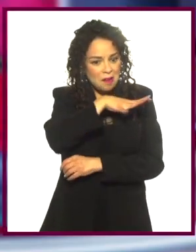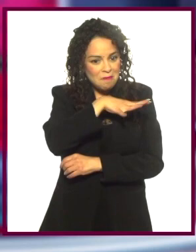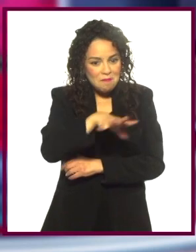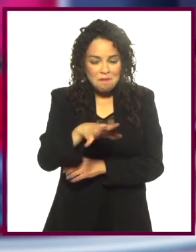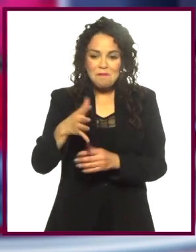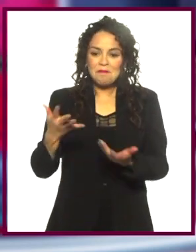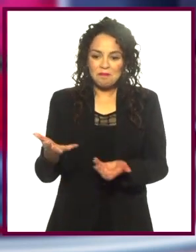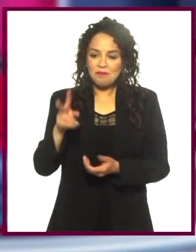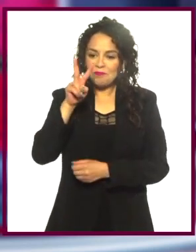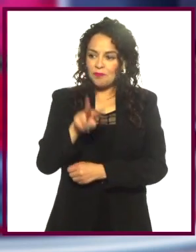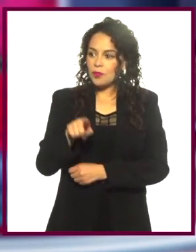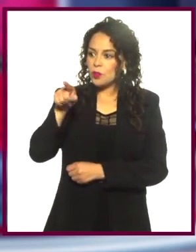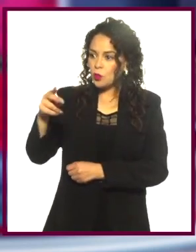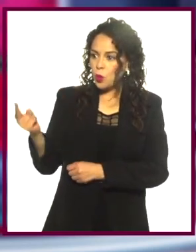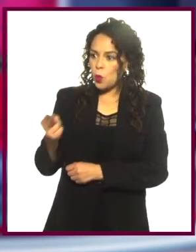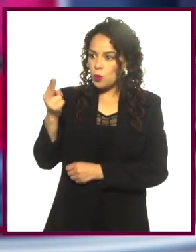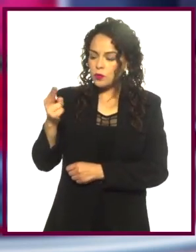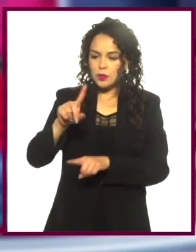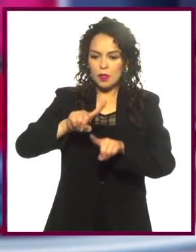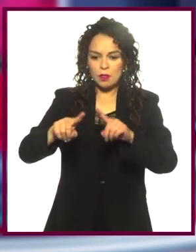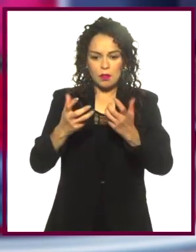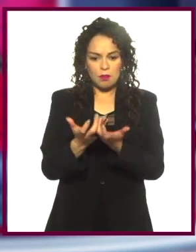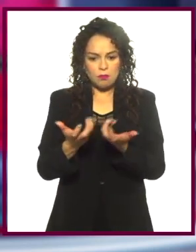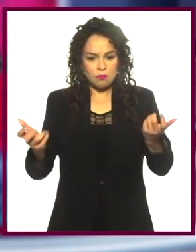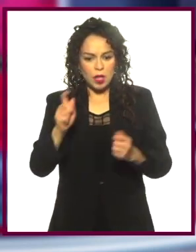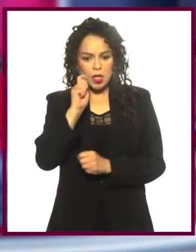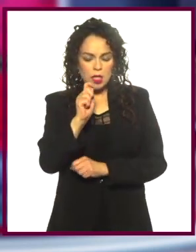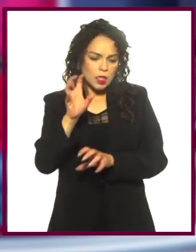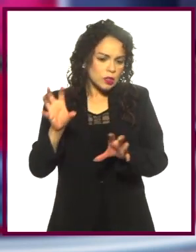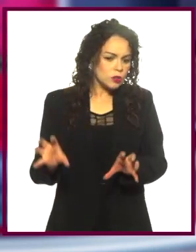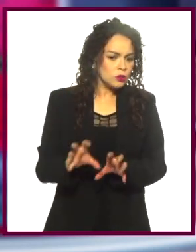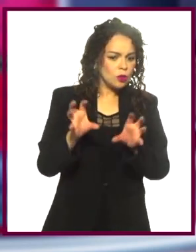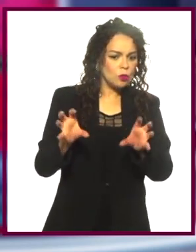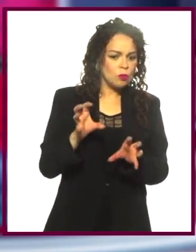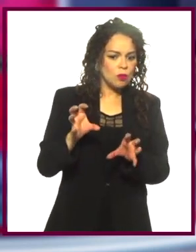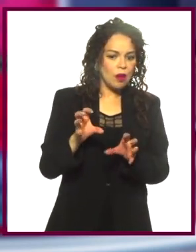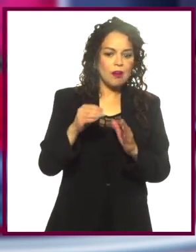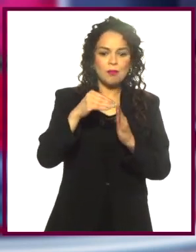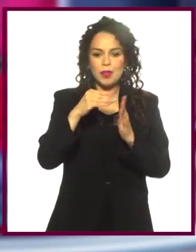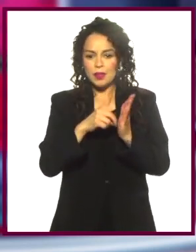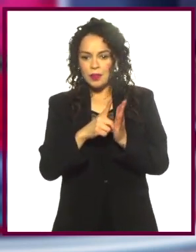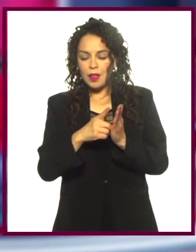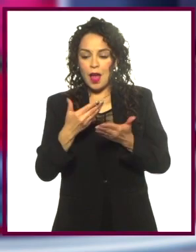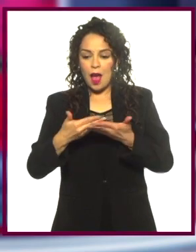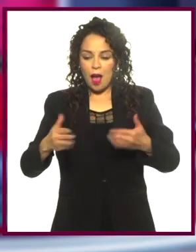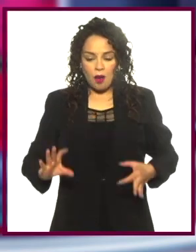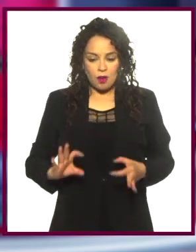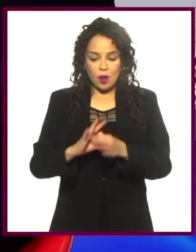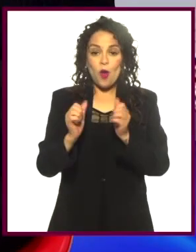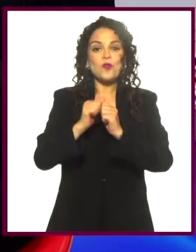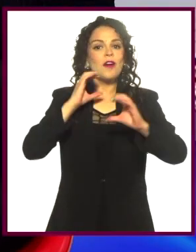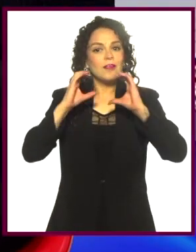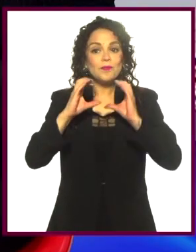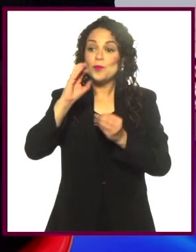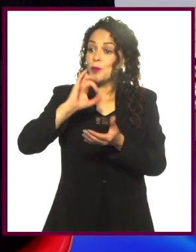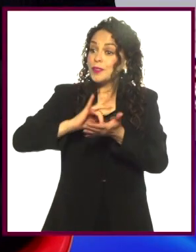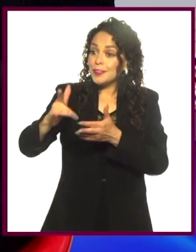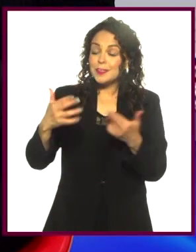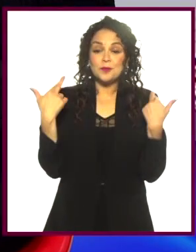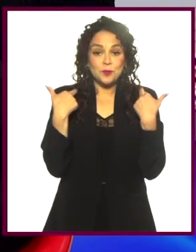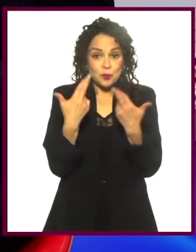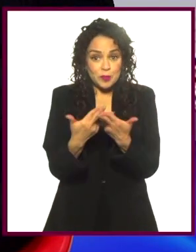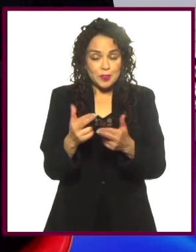usted se separó un poco de los modelos basados en la computación y nos aportó este enfoque a la comunicación. Muchas gracias,